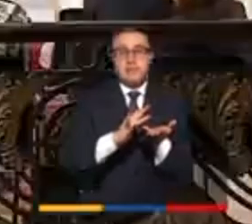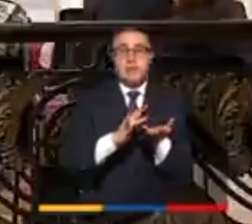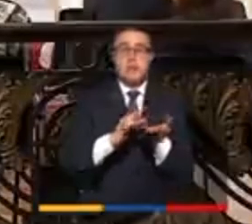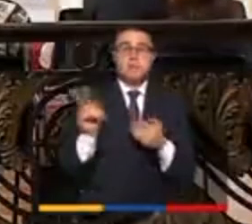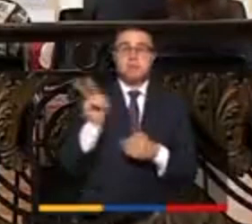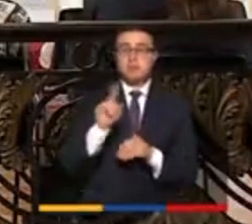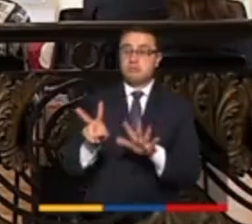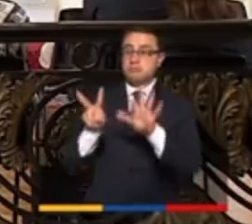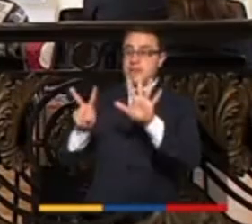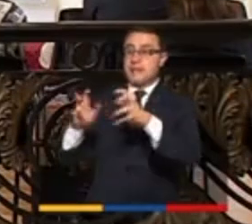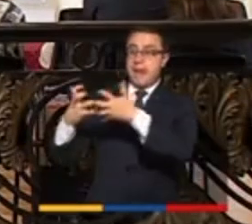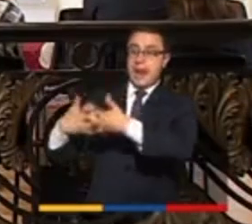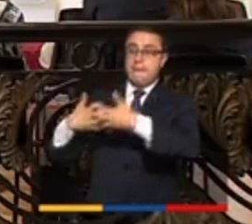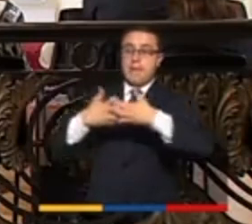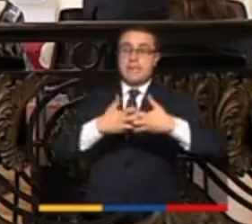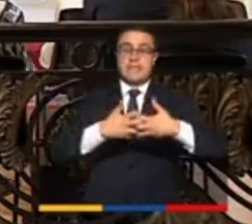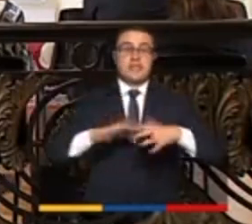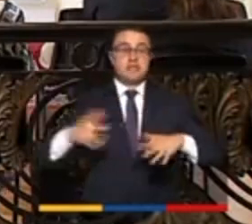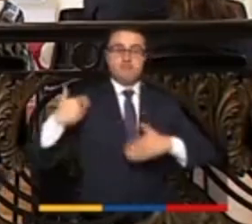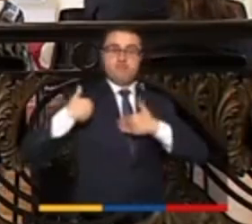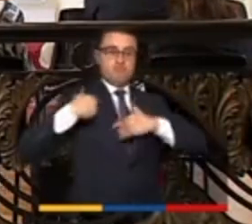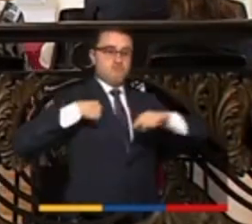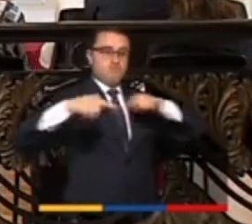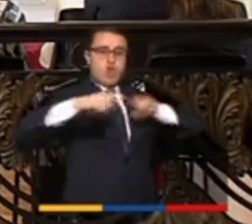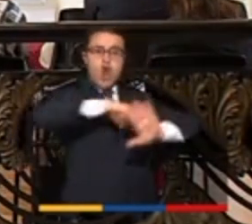de un oligopolio.